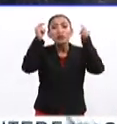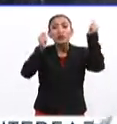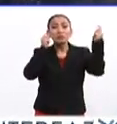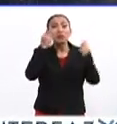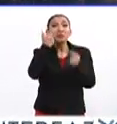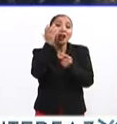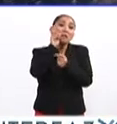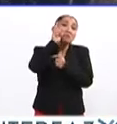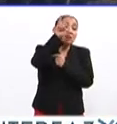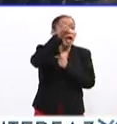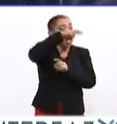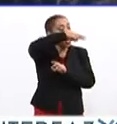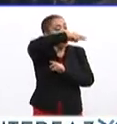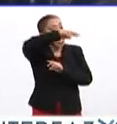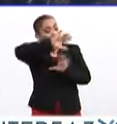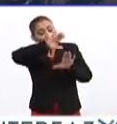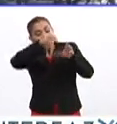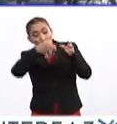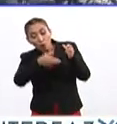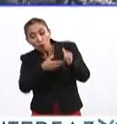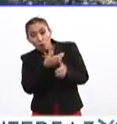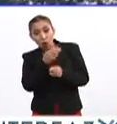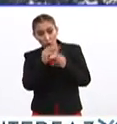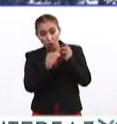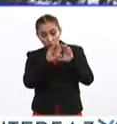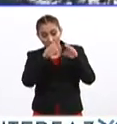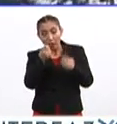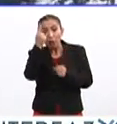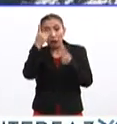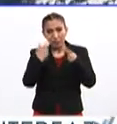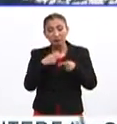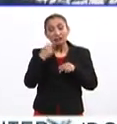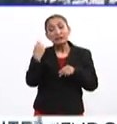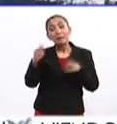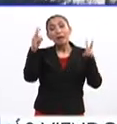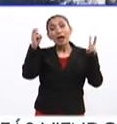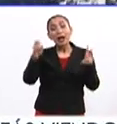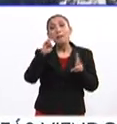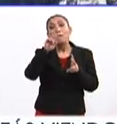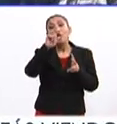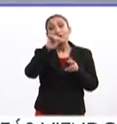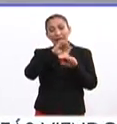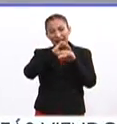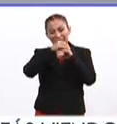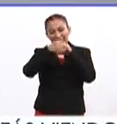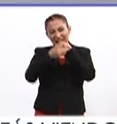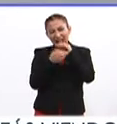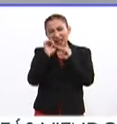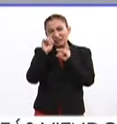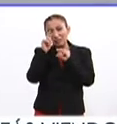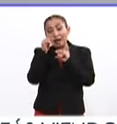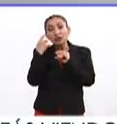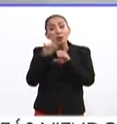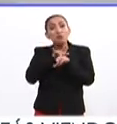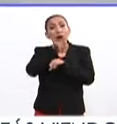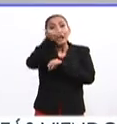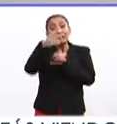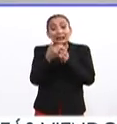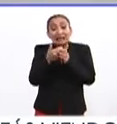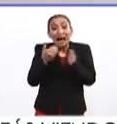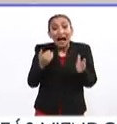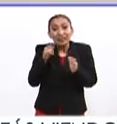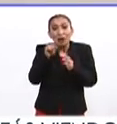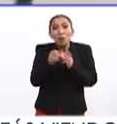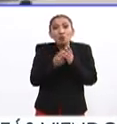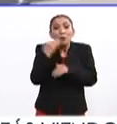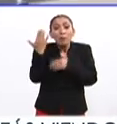que desean observar la curvatura del mundo, o lo que algunas personas llaman el borde del espacio. Este vuelo es la antesala de una